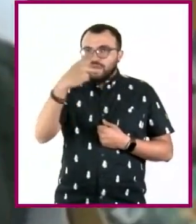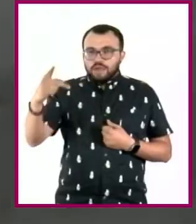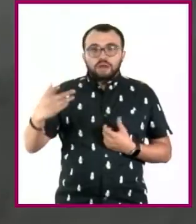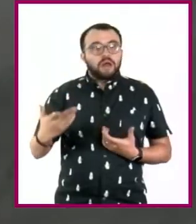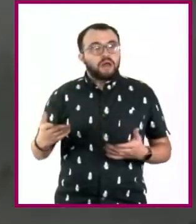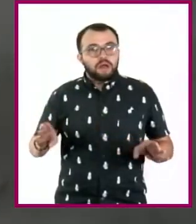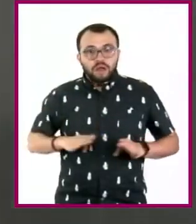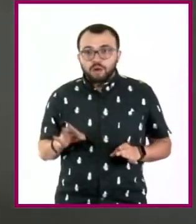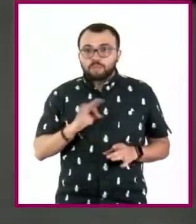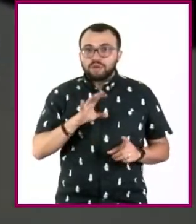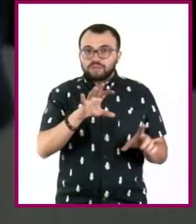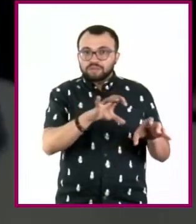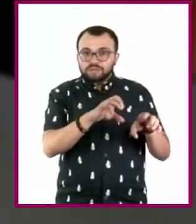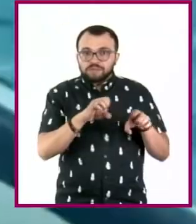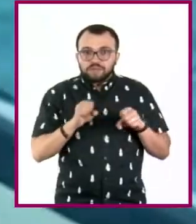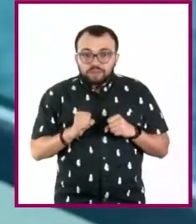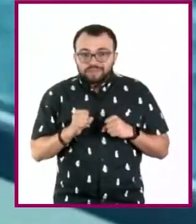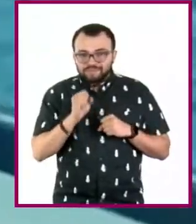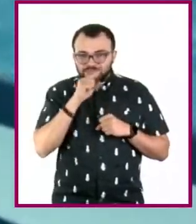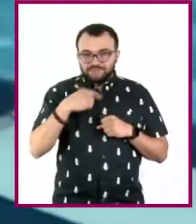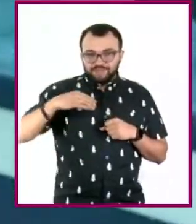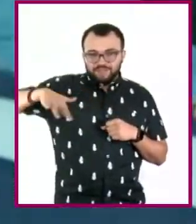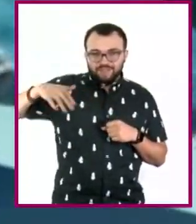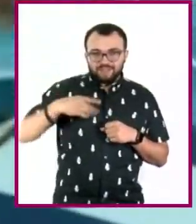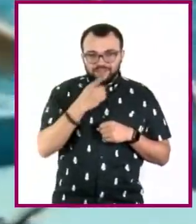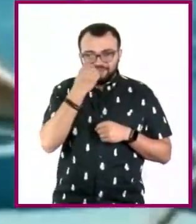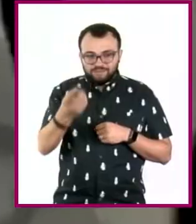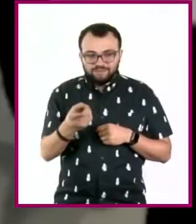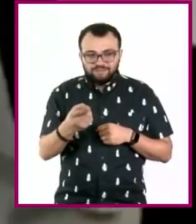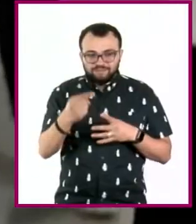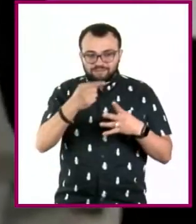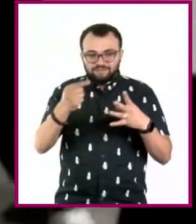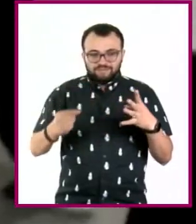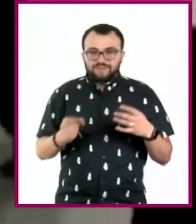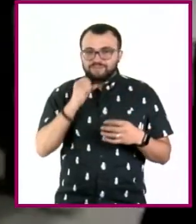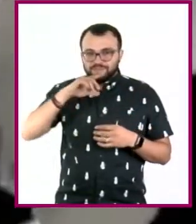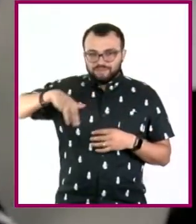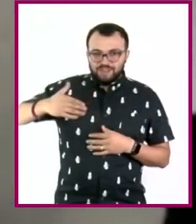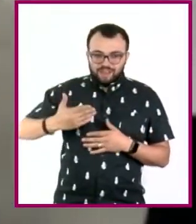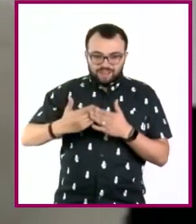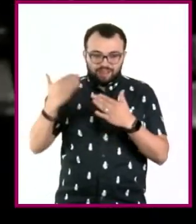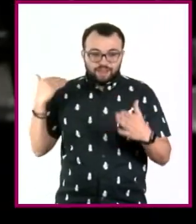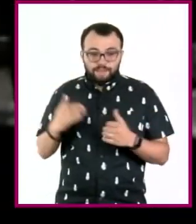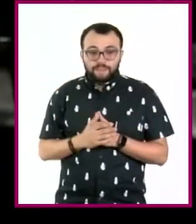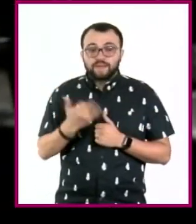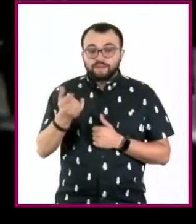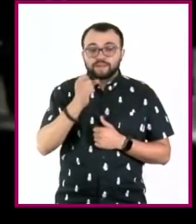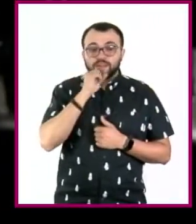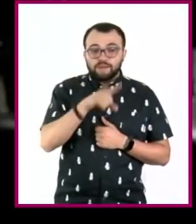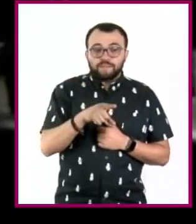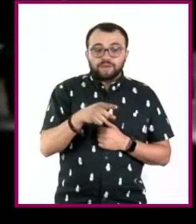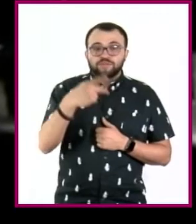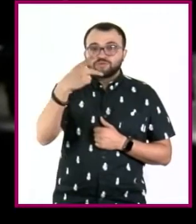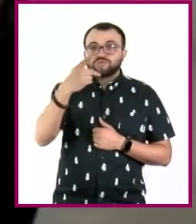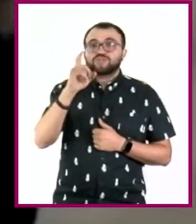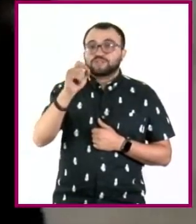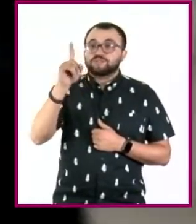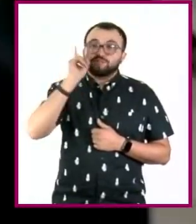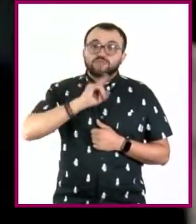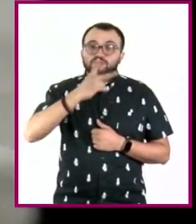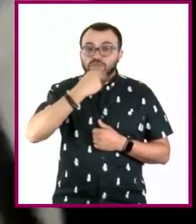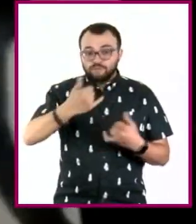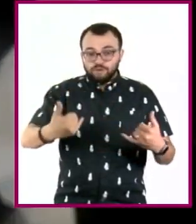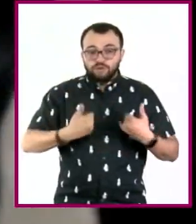de agencia, a la que ya había hecho referencia en preguntas anteriores, y a la capacidad de las y los jóvenes